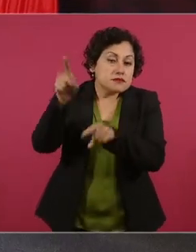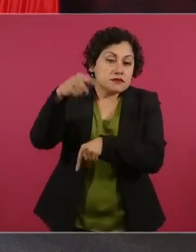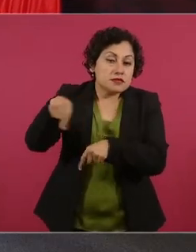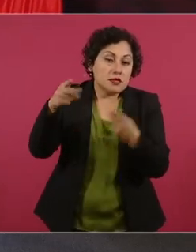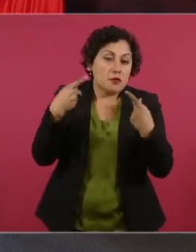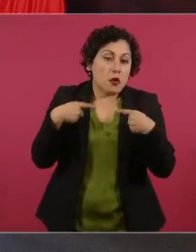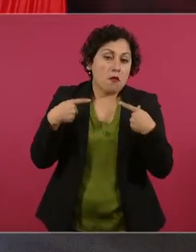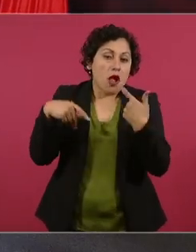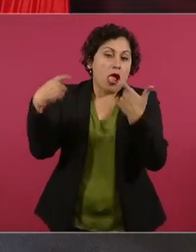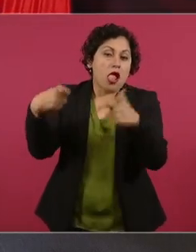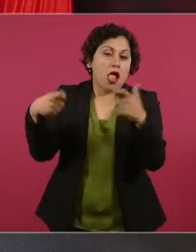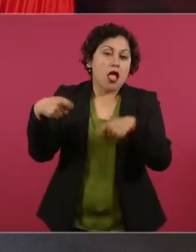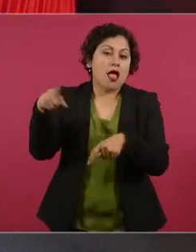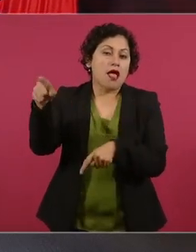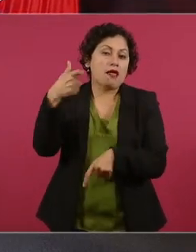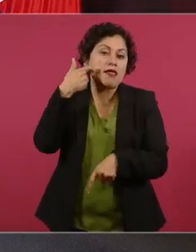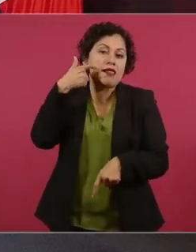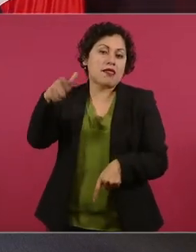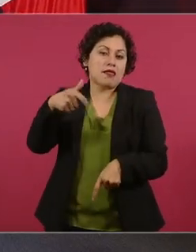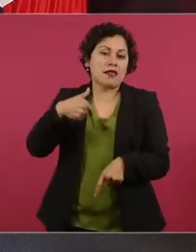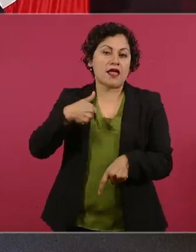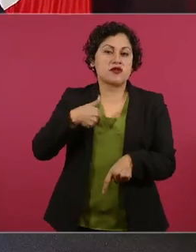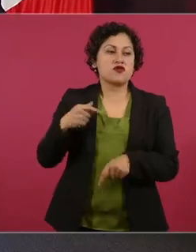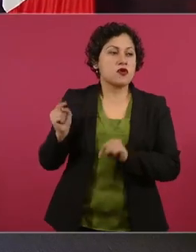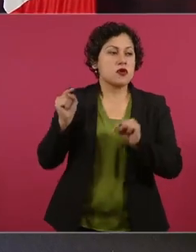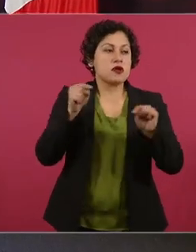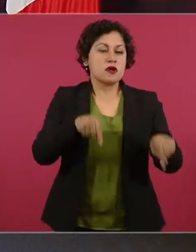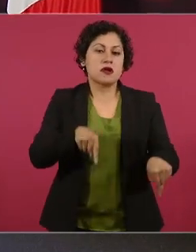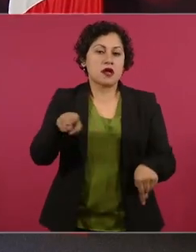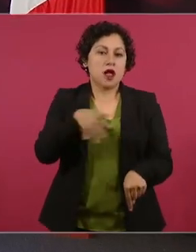Una vez fue don Genaro Góngora